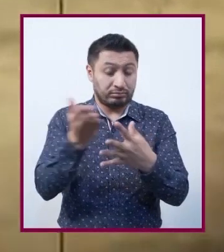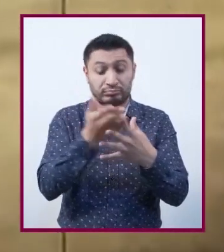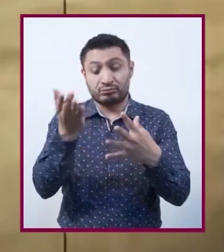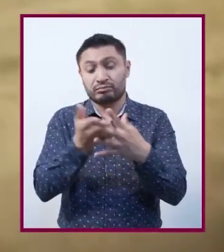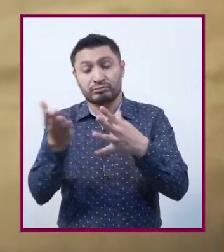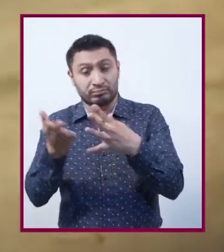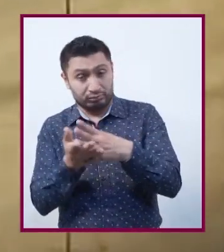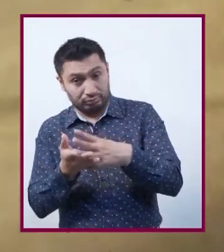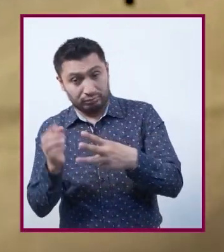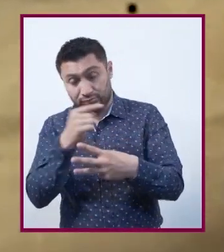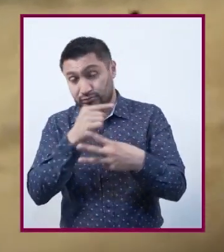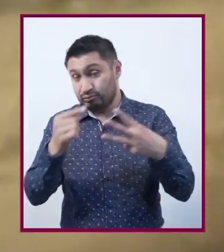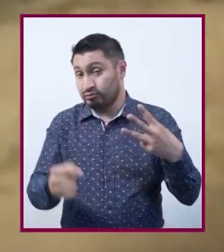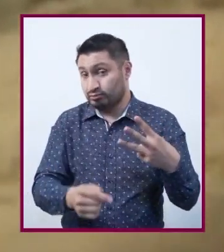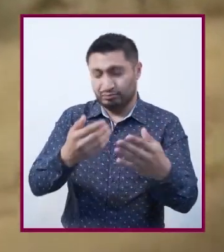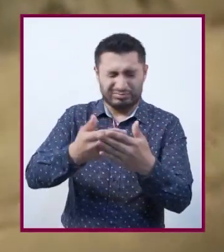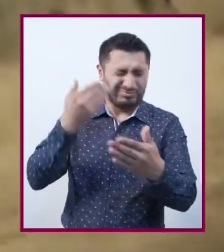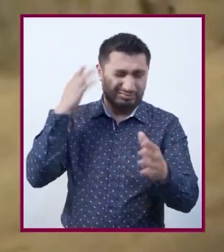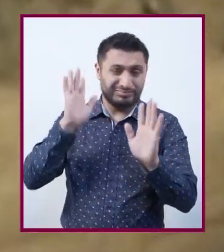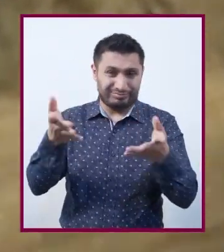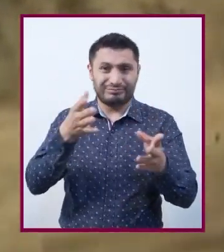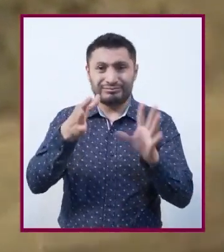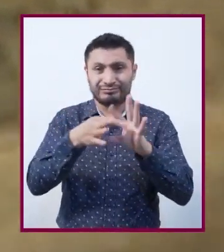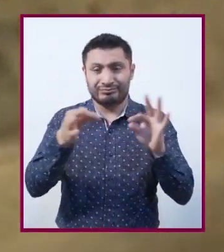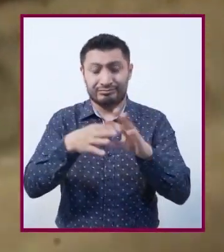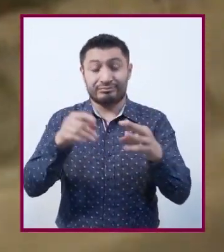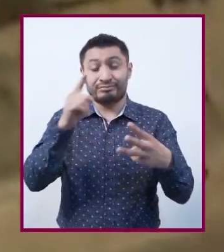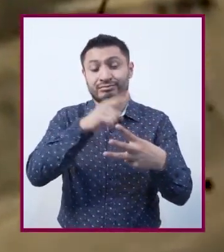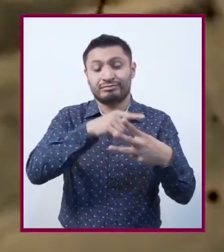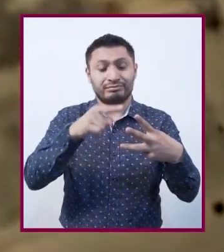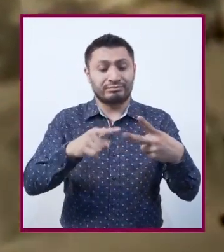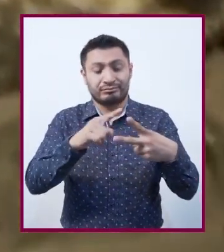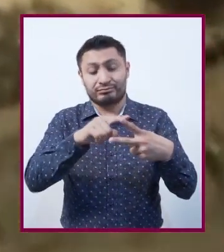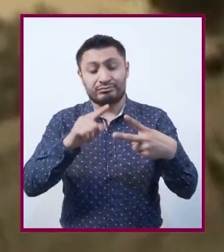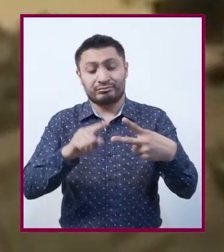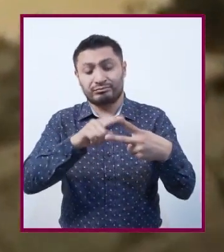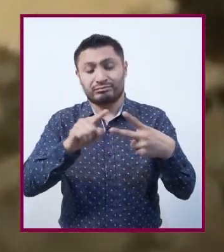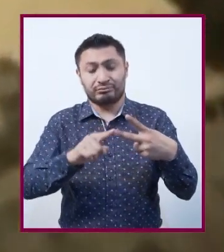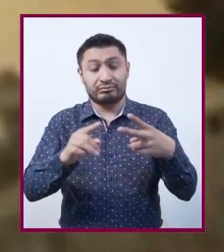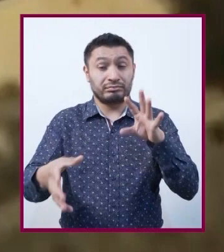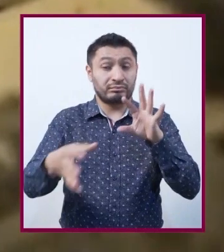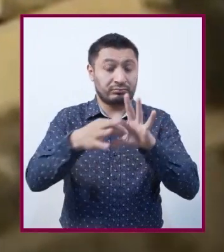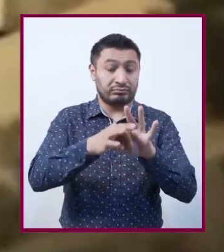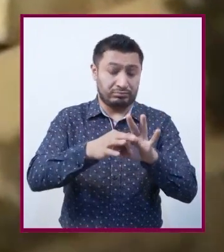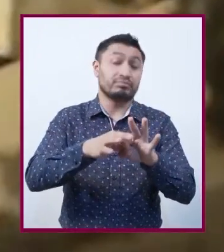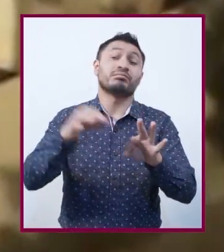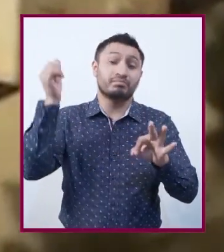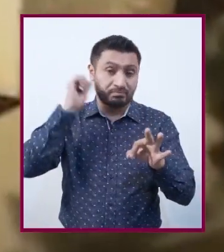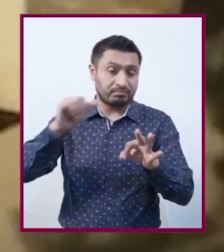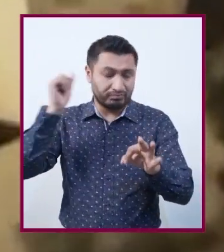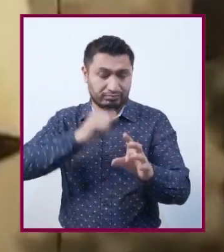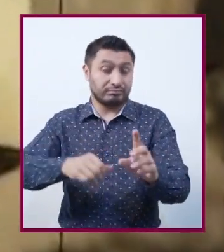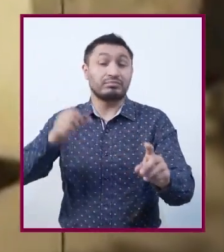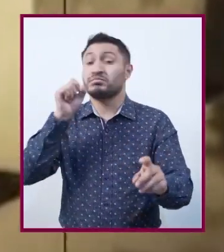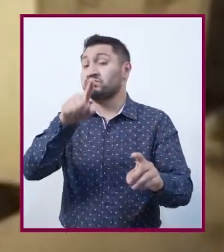como anteriormente dijimos, los primeros dos no tenían una clara división y siempre estaban orientados hacia el